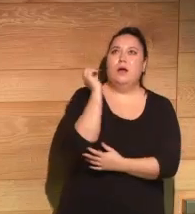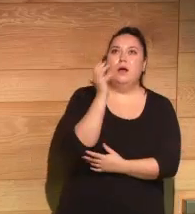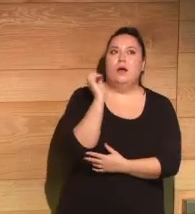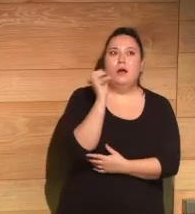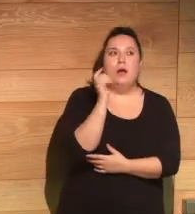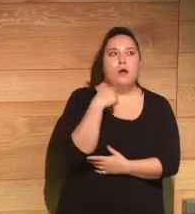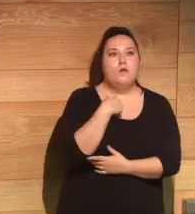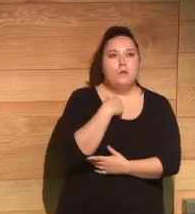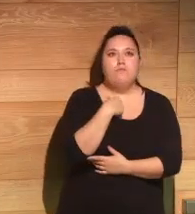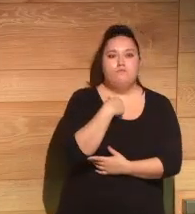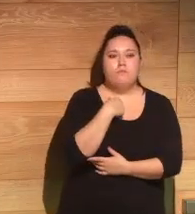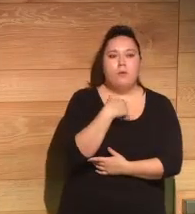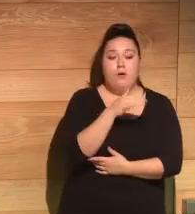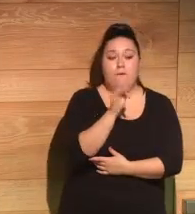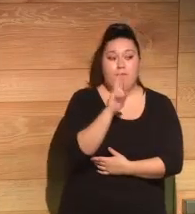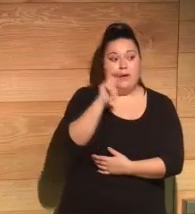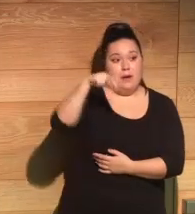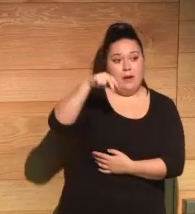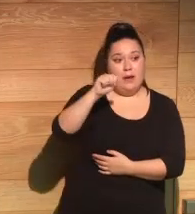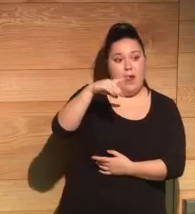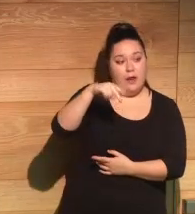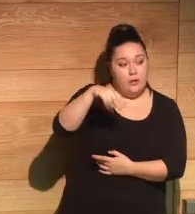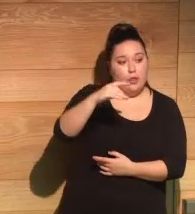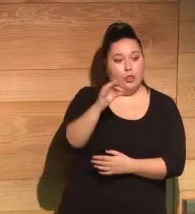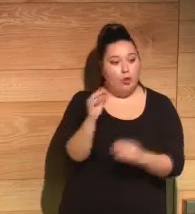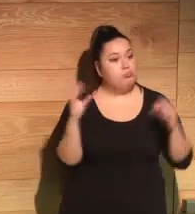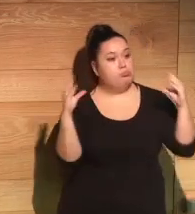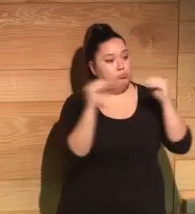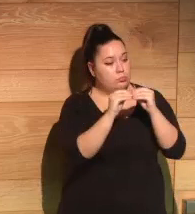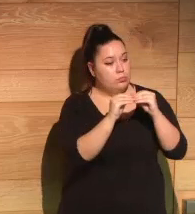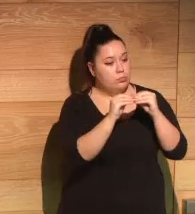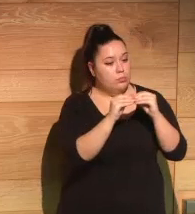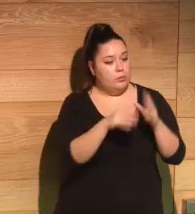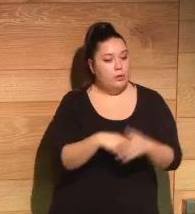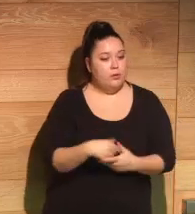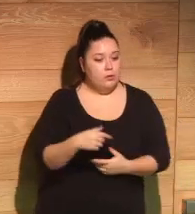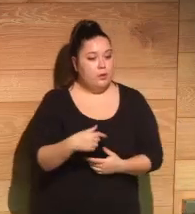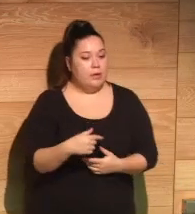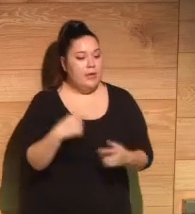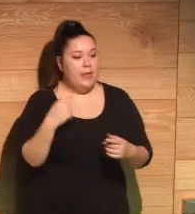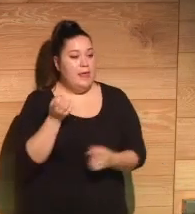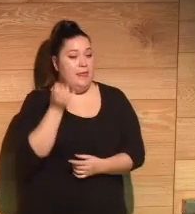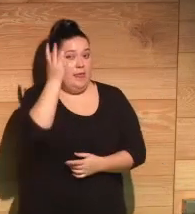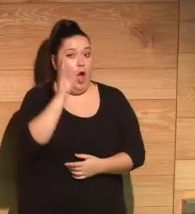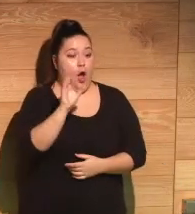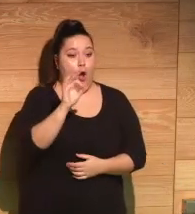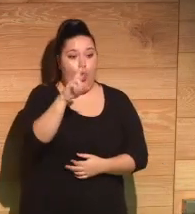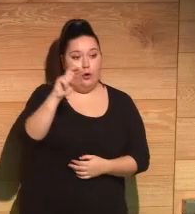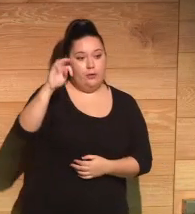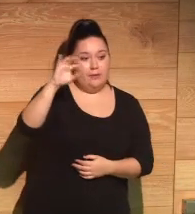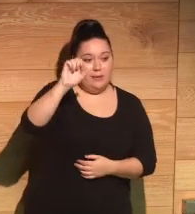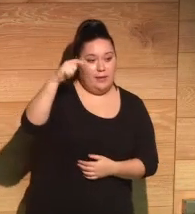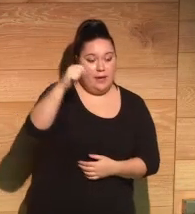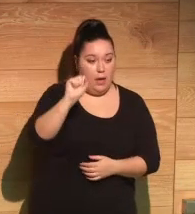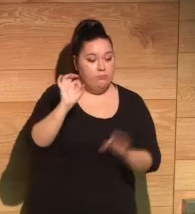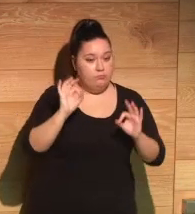estoy de acuerdo con Fernando en que las generaciones no son agentes históricos, entre otras cosas porque estoy de acuerdo con la idea de Ortega de que las generaciones no se deben